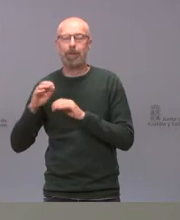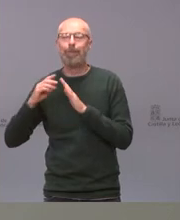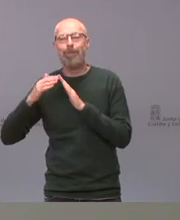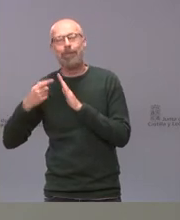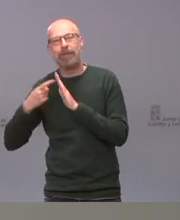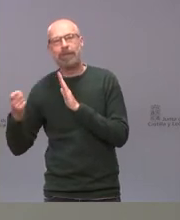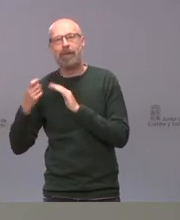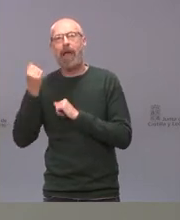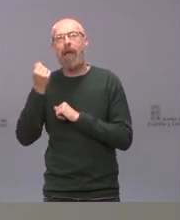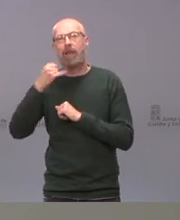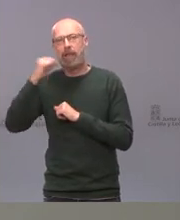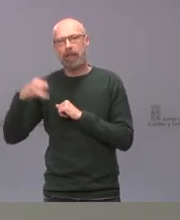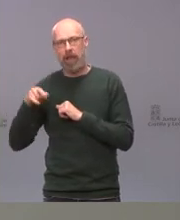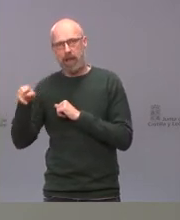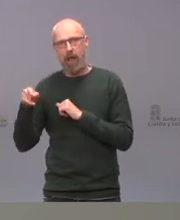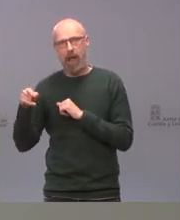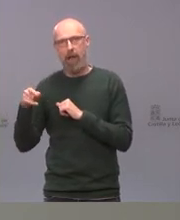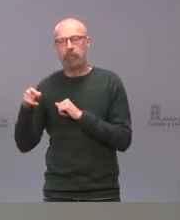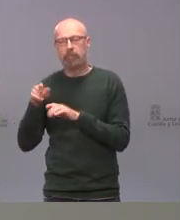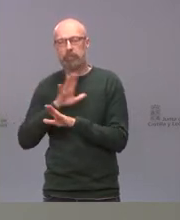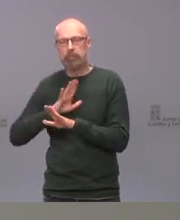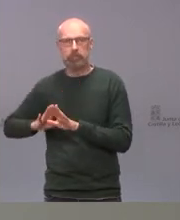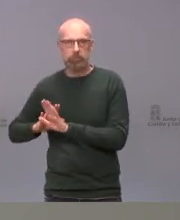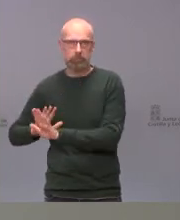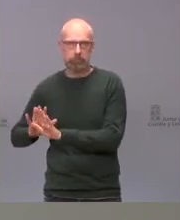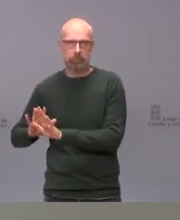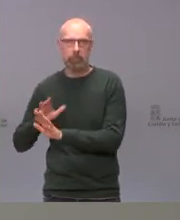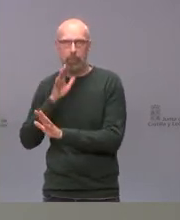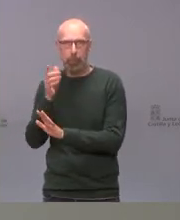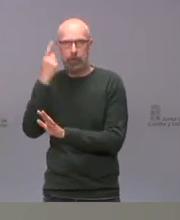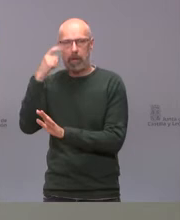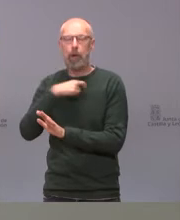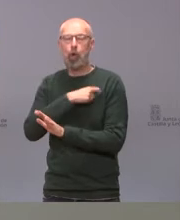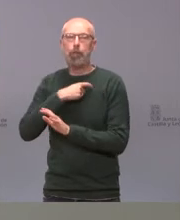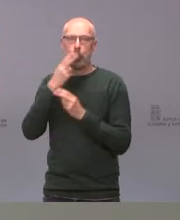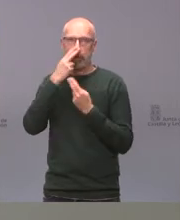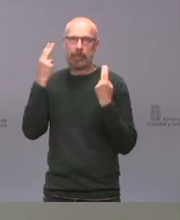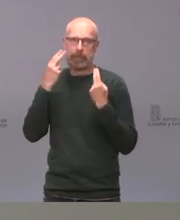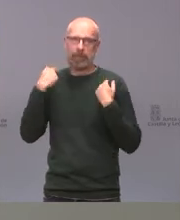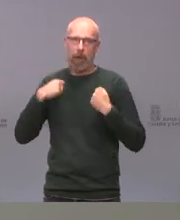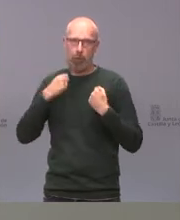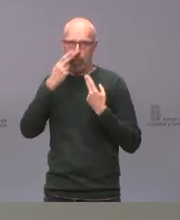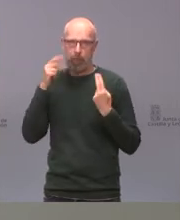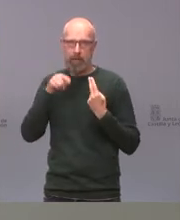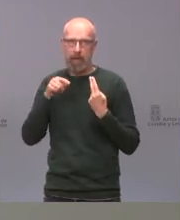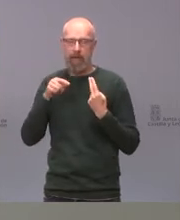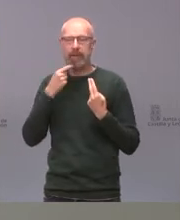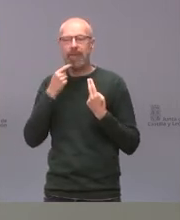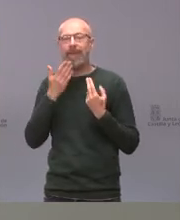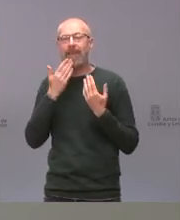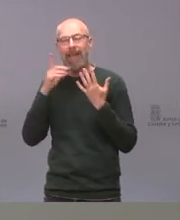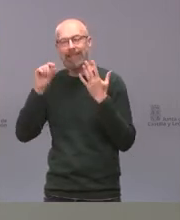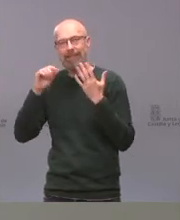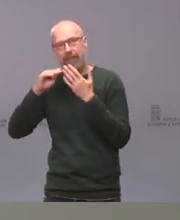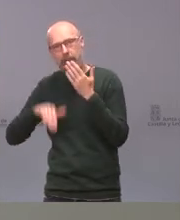que de momento, como saben ustedes, por la Comisión de Salud Pública se desaconsejó en menores de 60